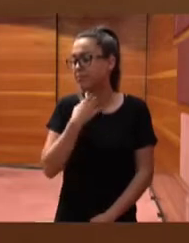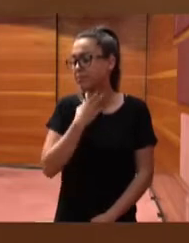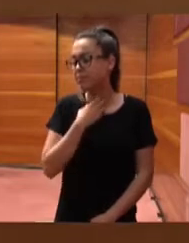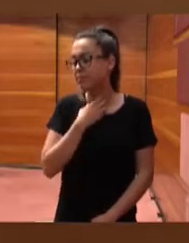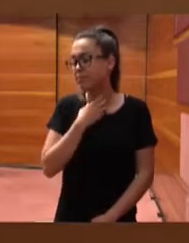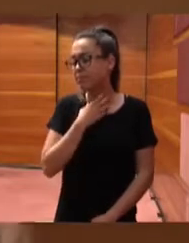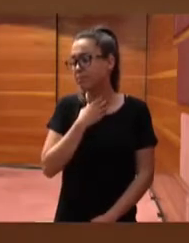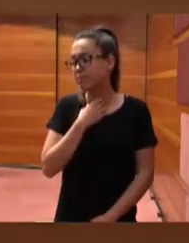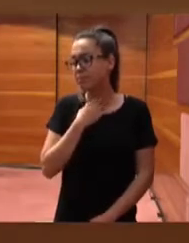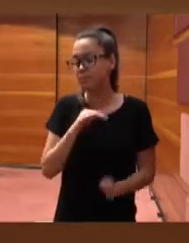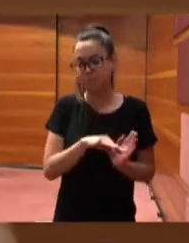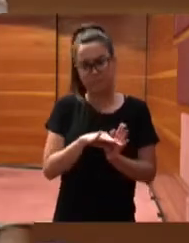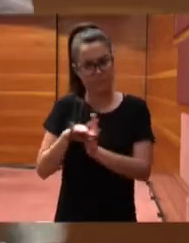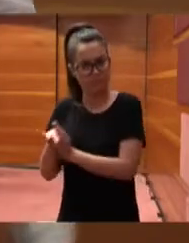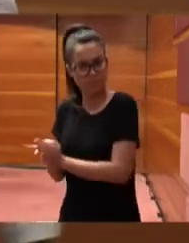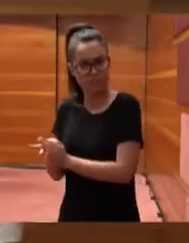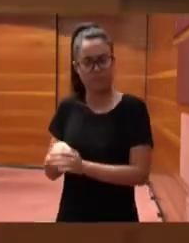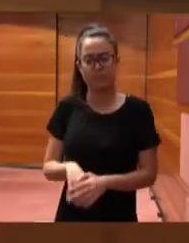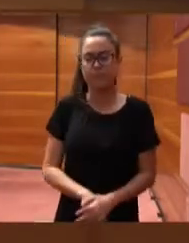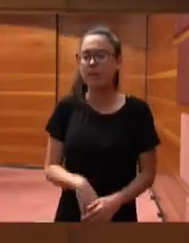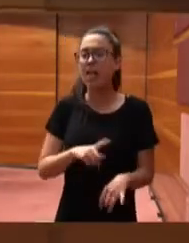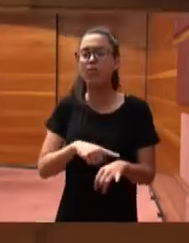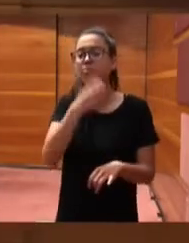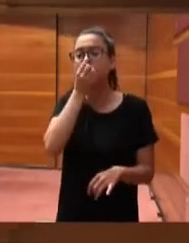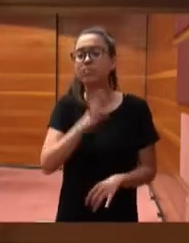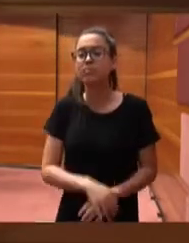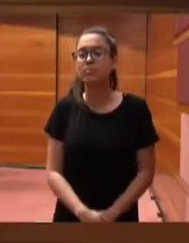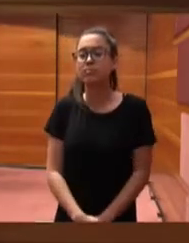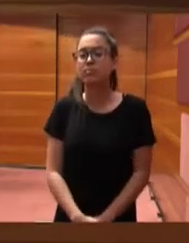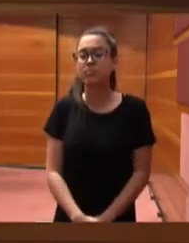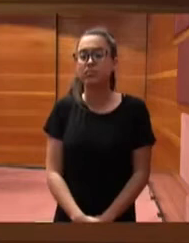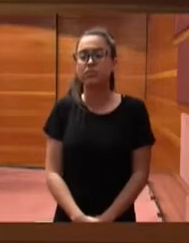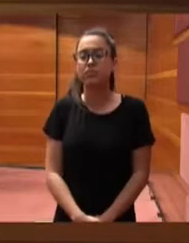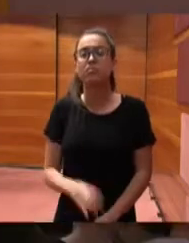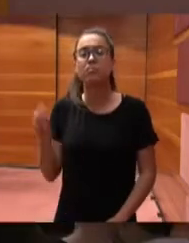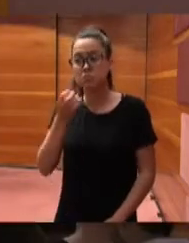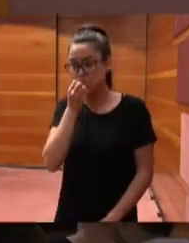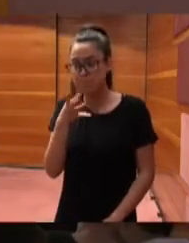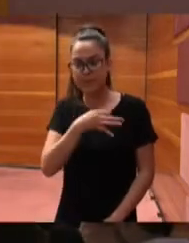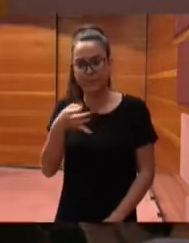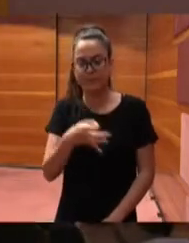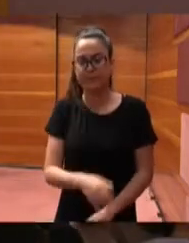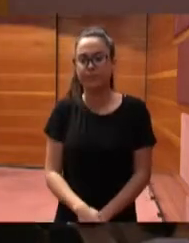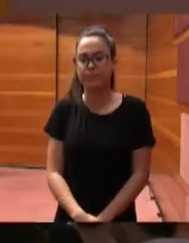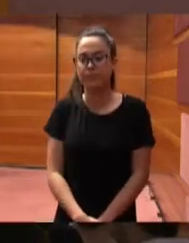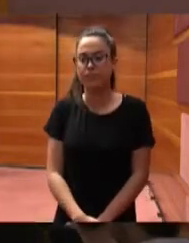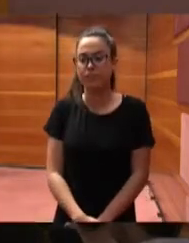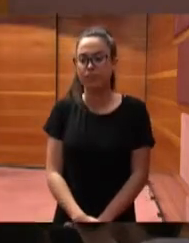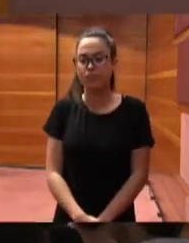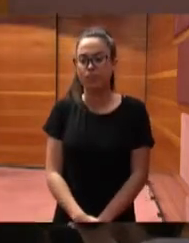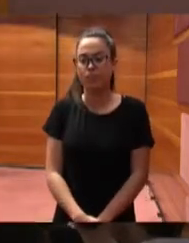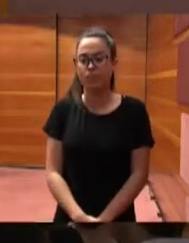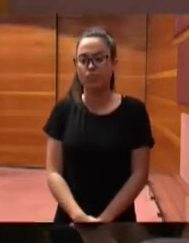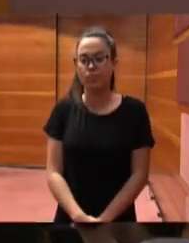Vamos a dejar aquí esta parte. ¿Cómo estamos de hora? ¿Vamos bien? Perfecto. Bien, otra cosa que vamos a